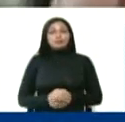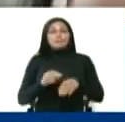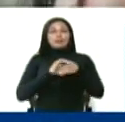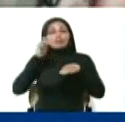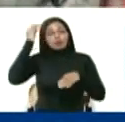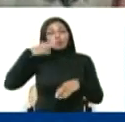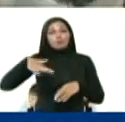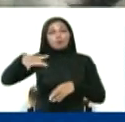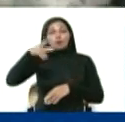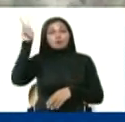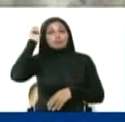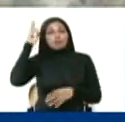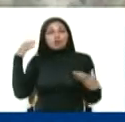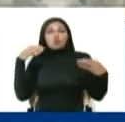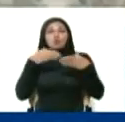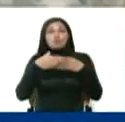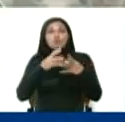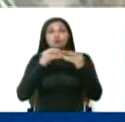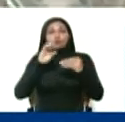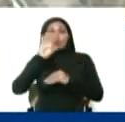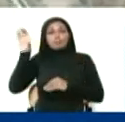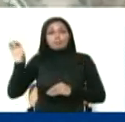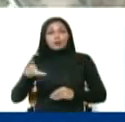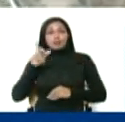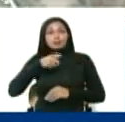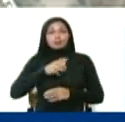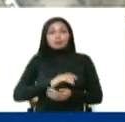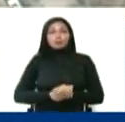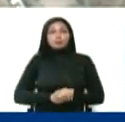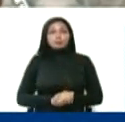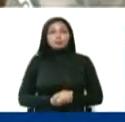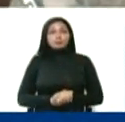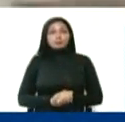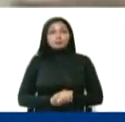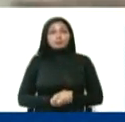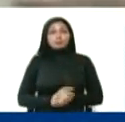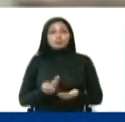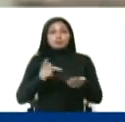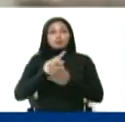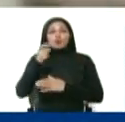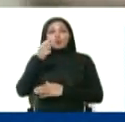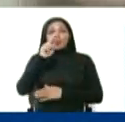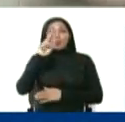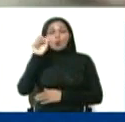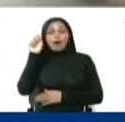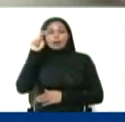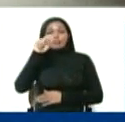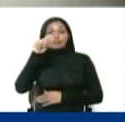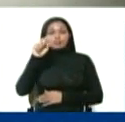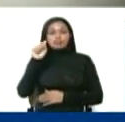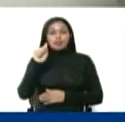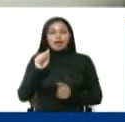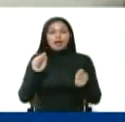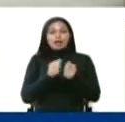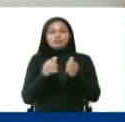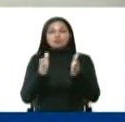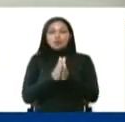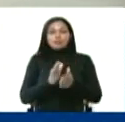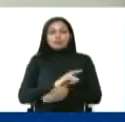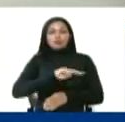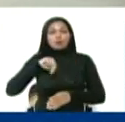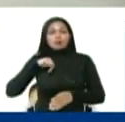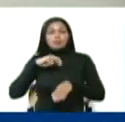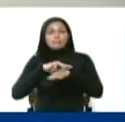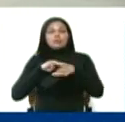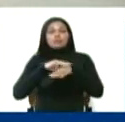de los pueblos indígenas de todo el país, allá en Guanta. Ahí está también nuestro ministro